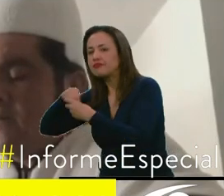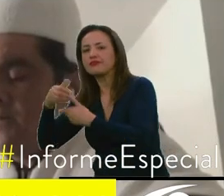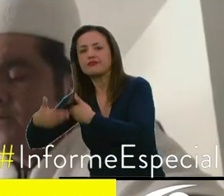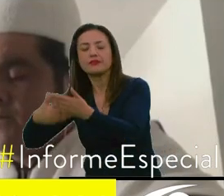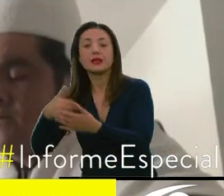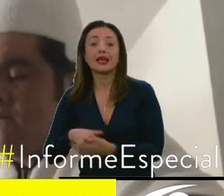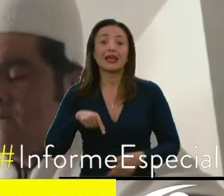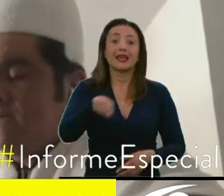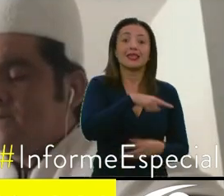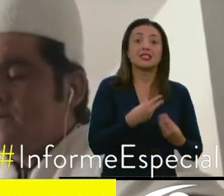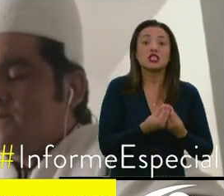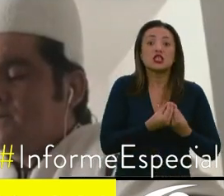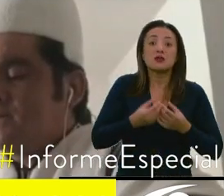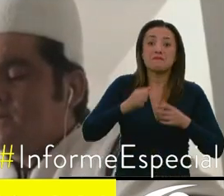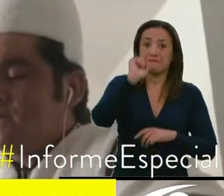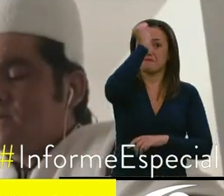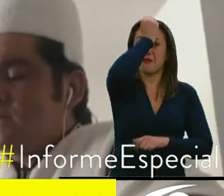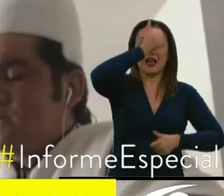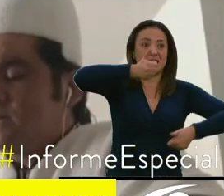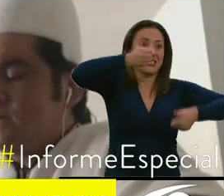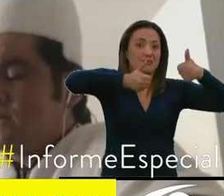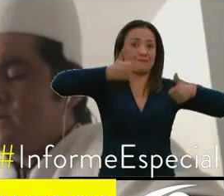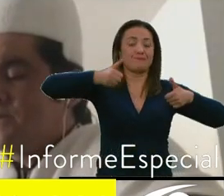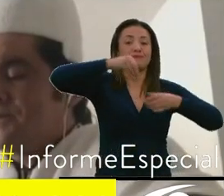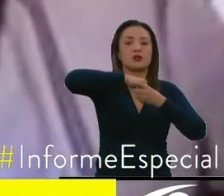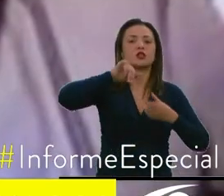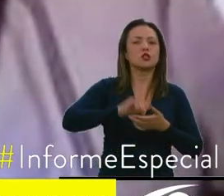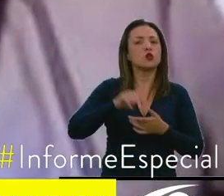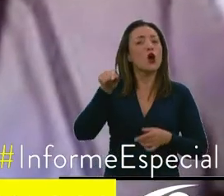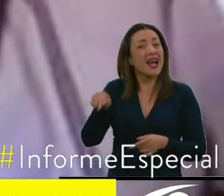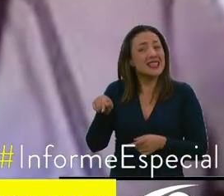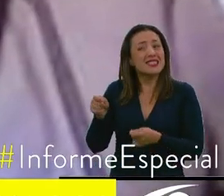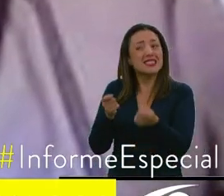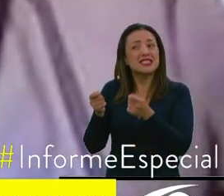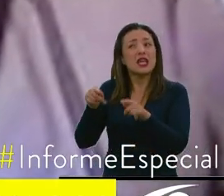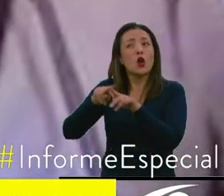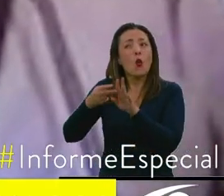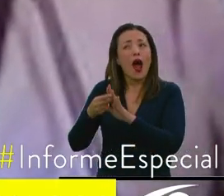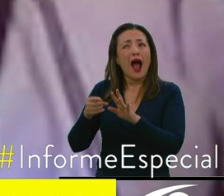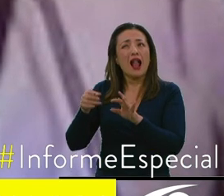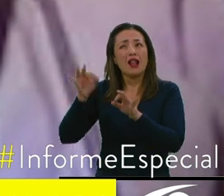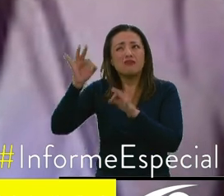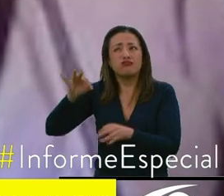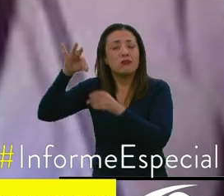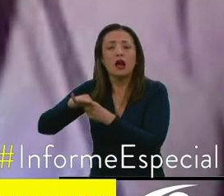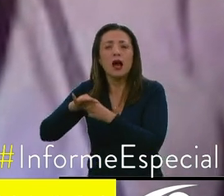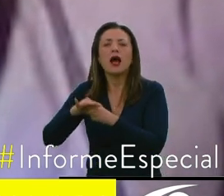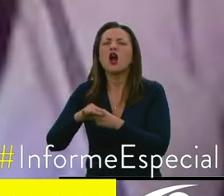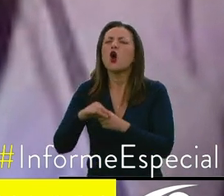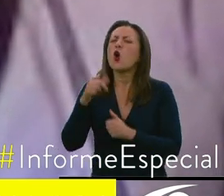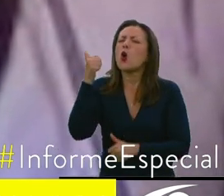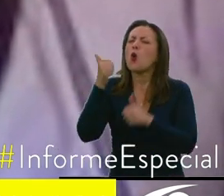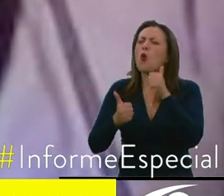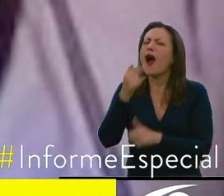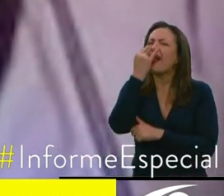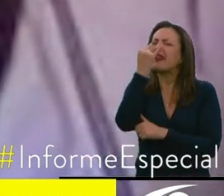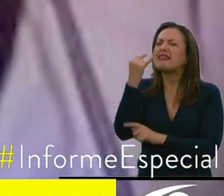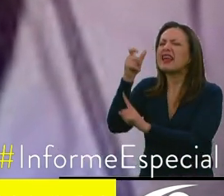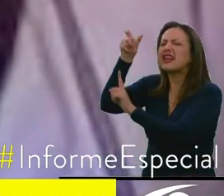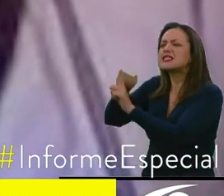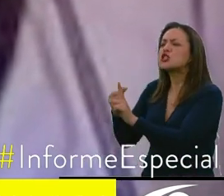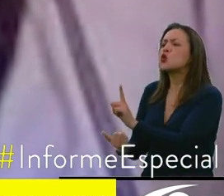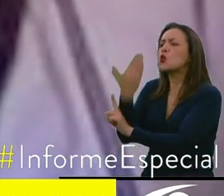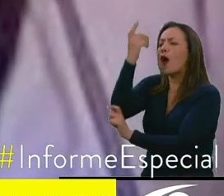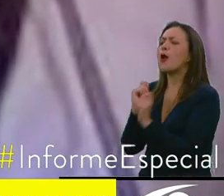el tema de fondo va más allá de la elección irregular. Es qué intereses representa el nuevo gobernador y quién ronda